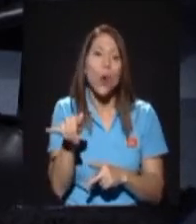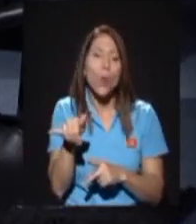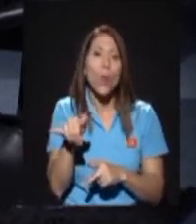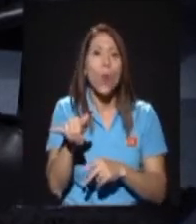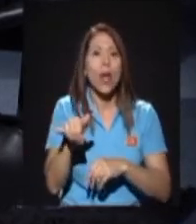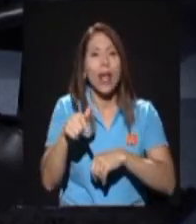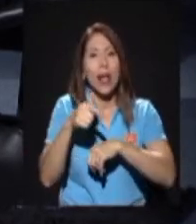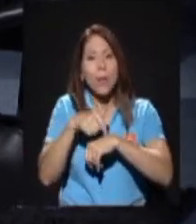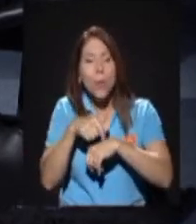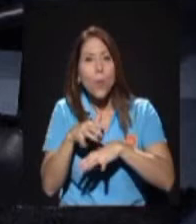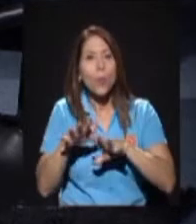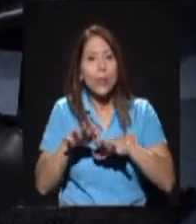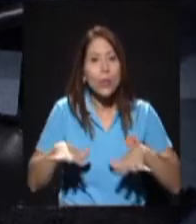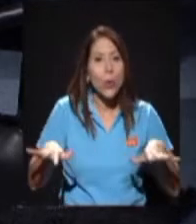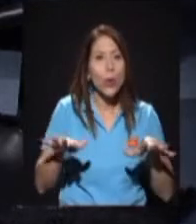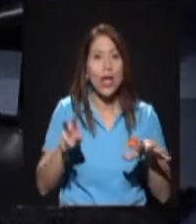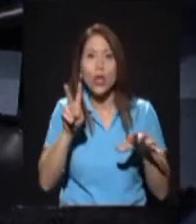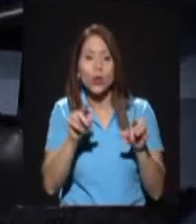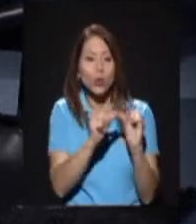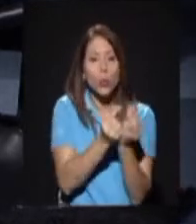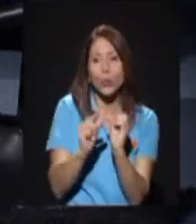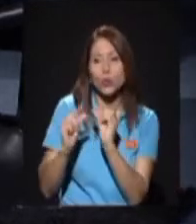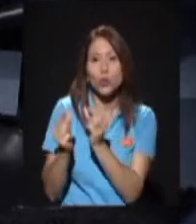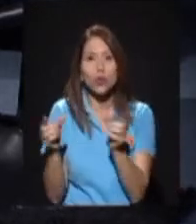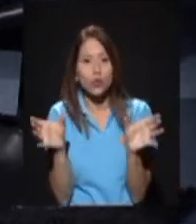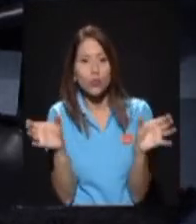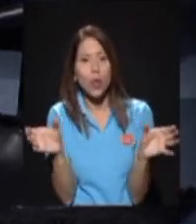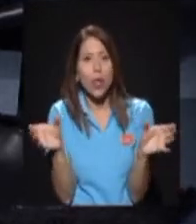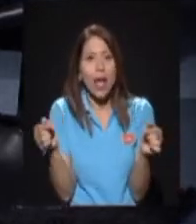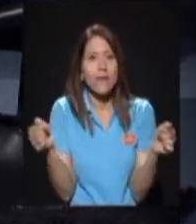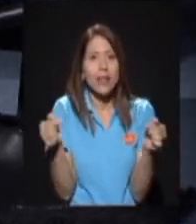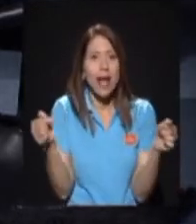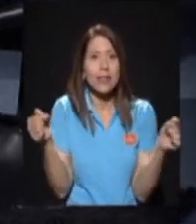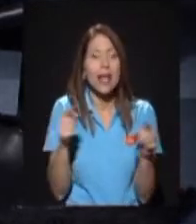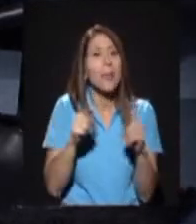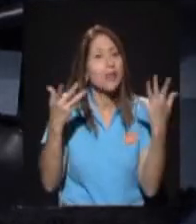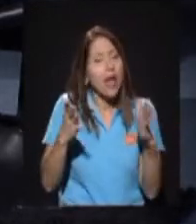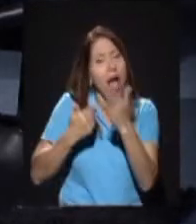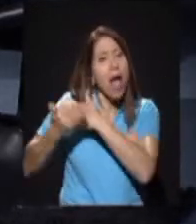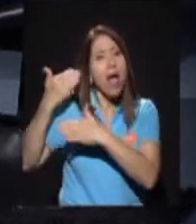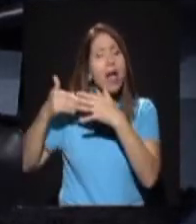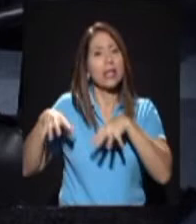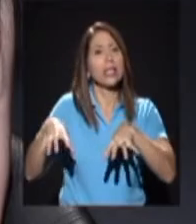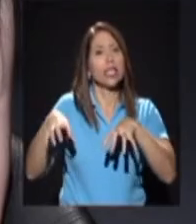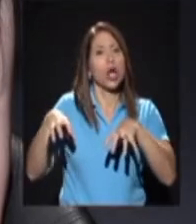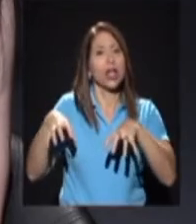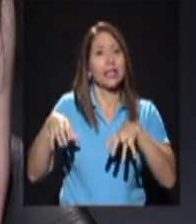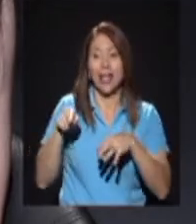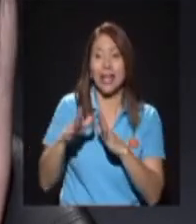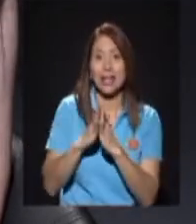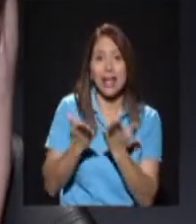donde vienen estos dos grupos a enfrentarse efectivamente. Pero las tensiones ya estaban, y un poco lo que nosotros intentamos mostrar en ese